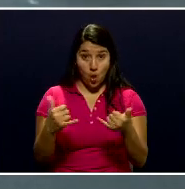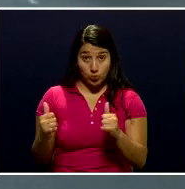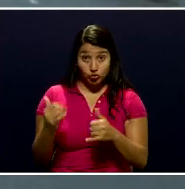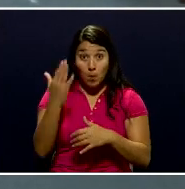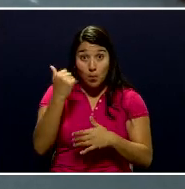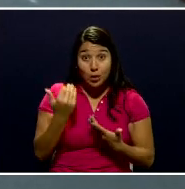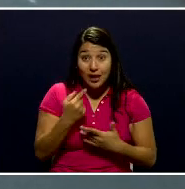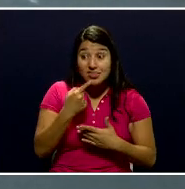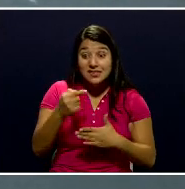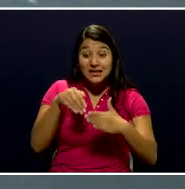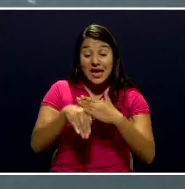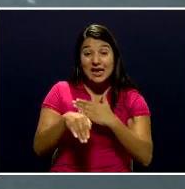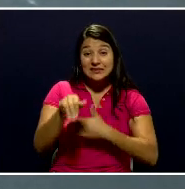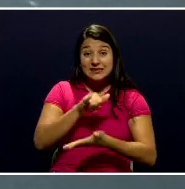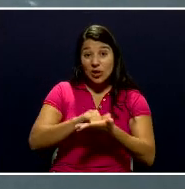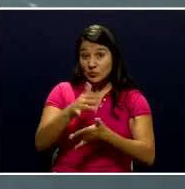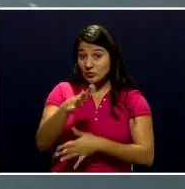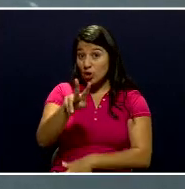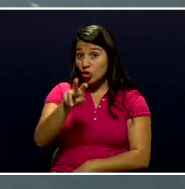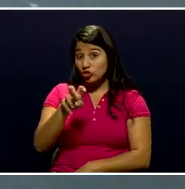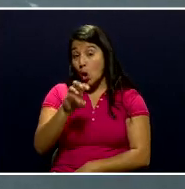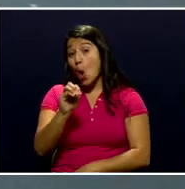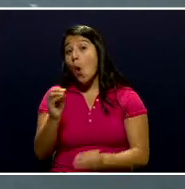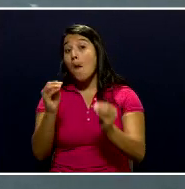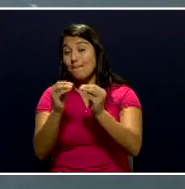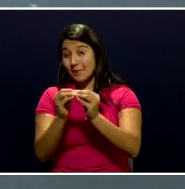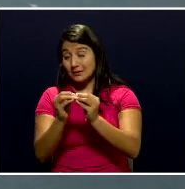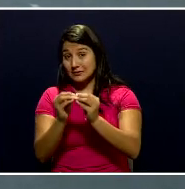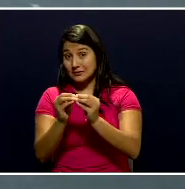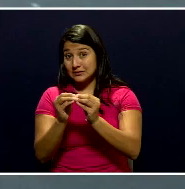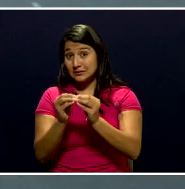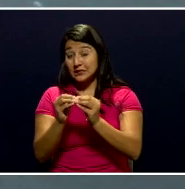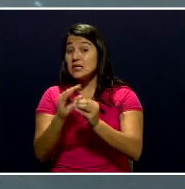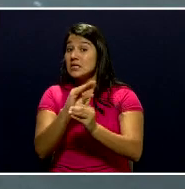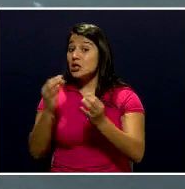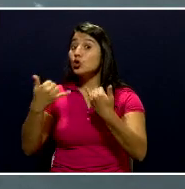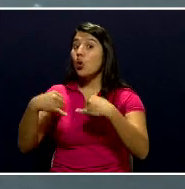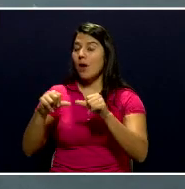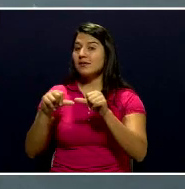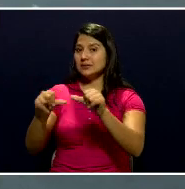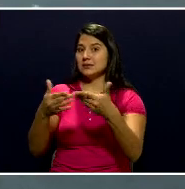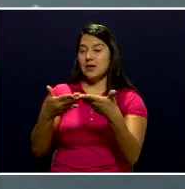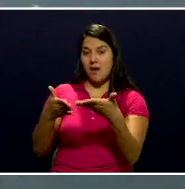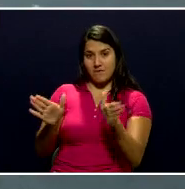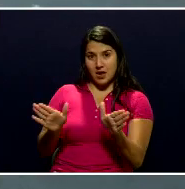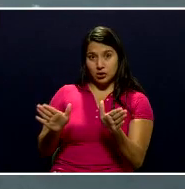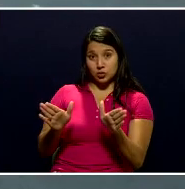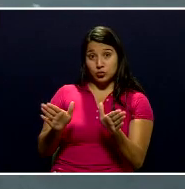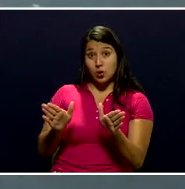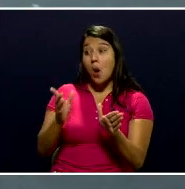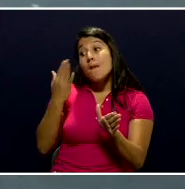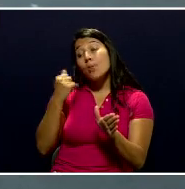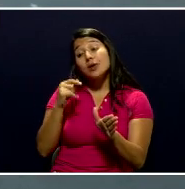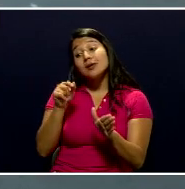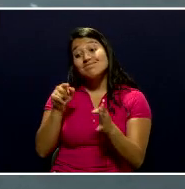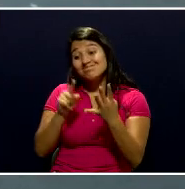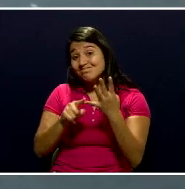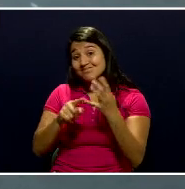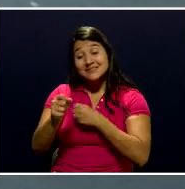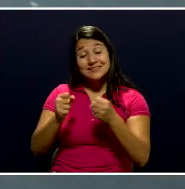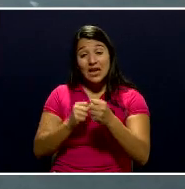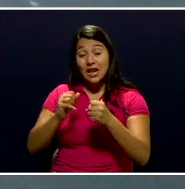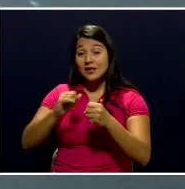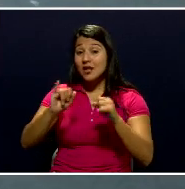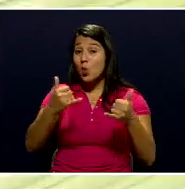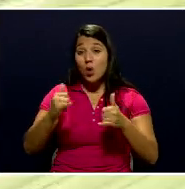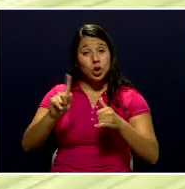ellos, hay más de 200 de estos recintos en la capital que aún permanecen abiertos porque no están contemplados en esta